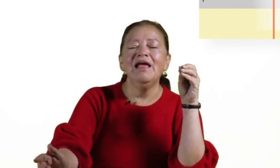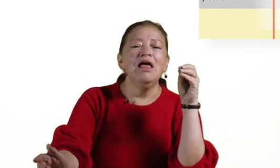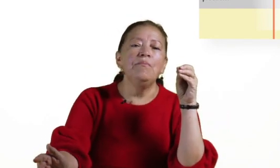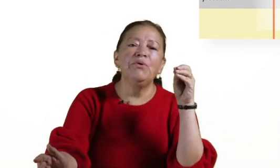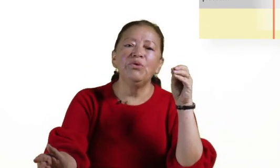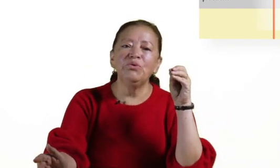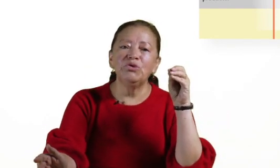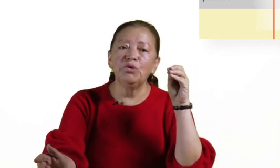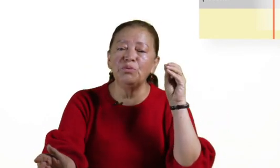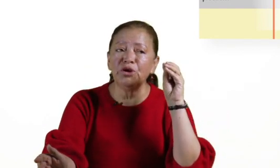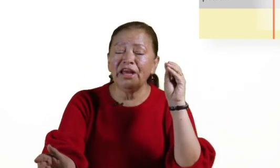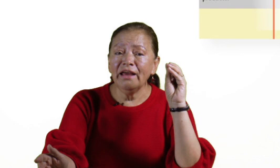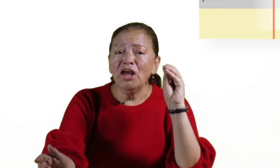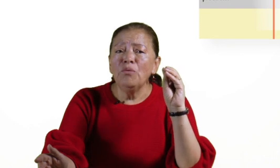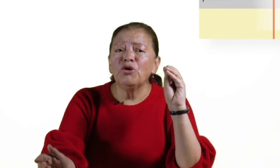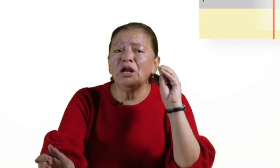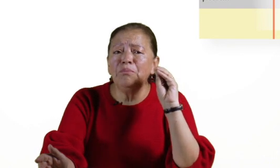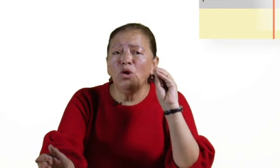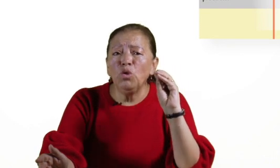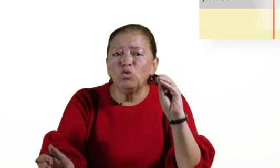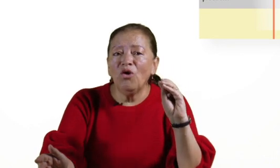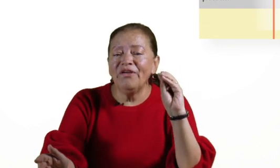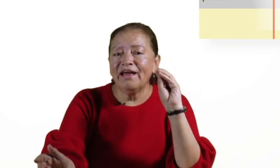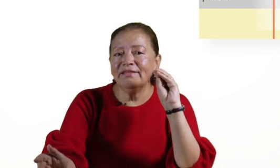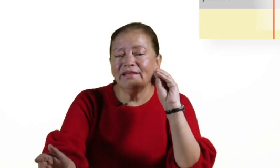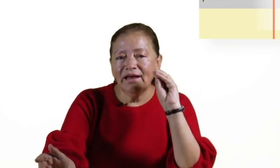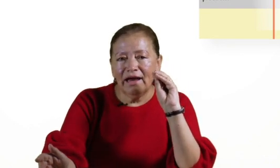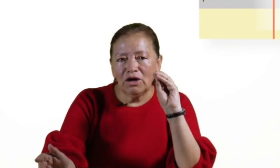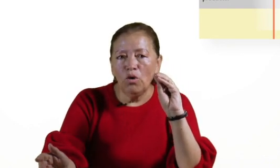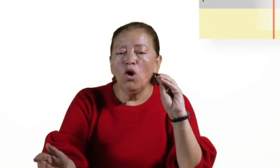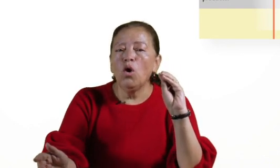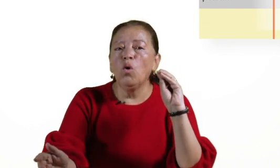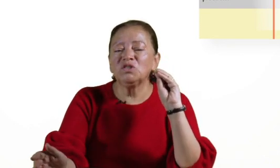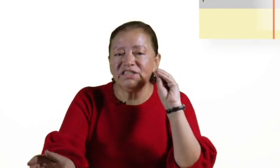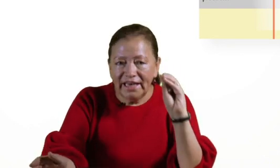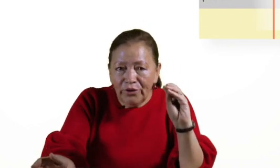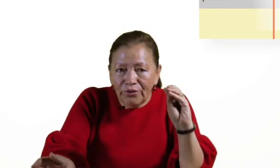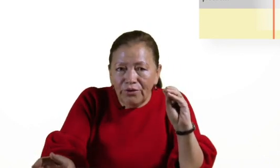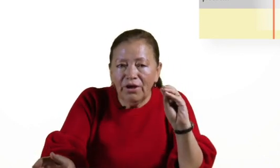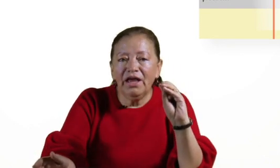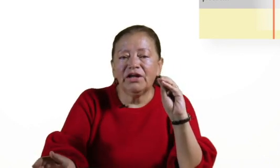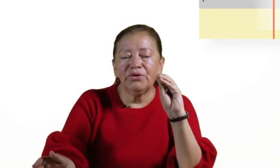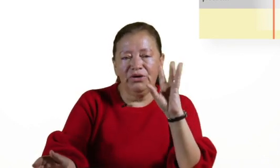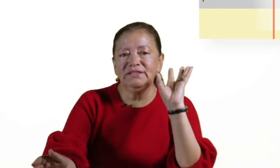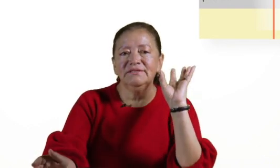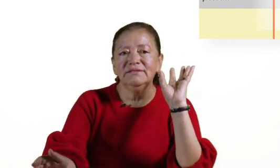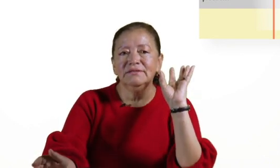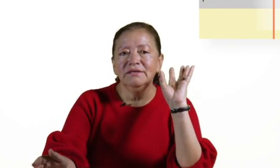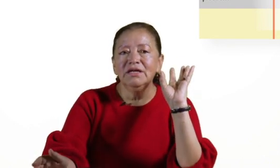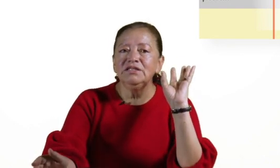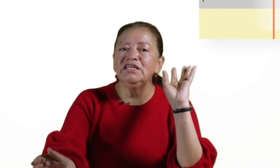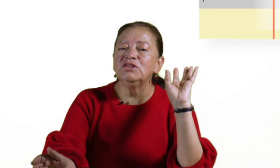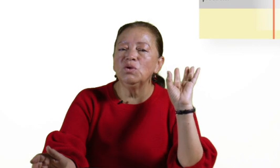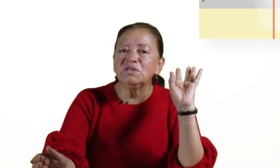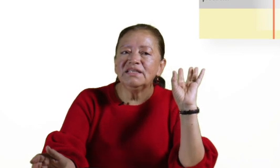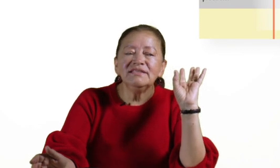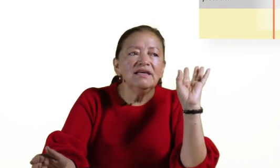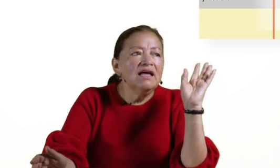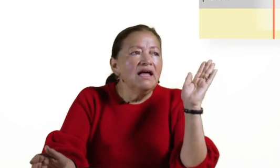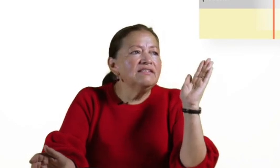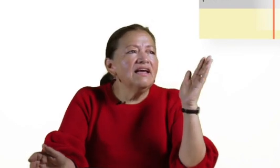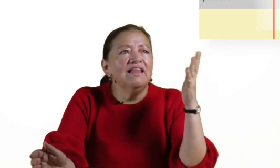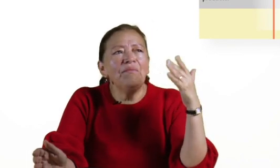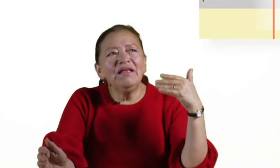del producto. ¿Por qué? Porque el producto había que entregarlo con cero errores. Y